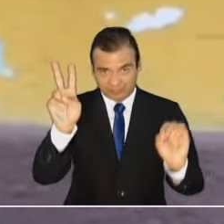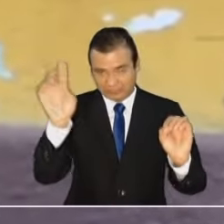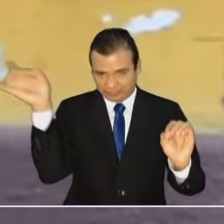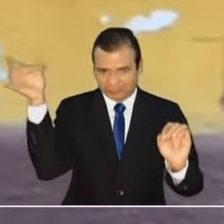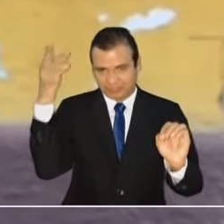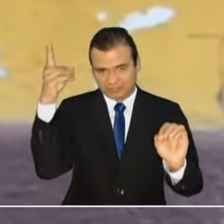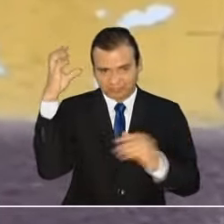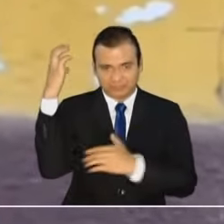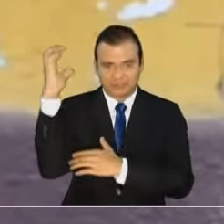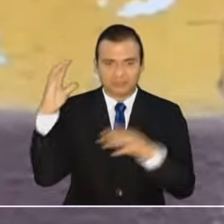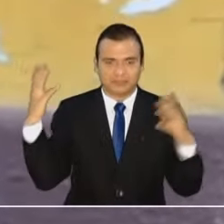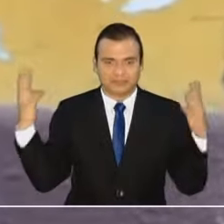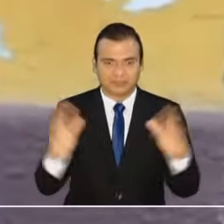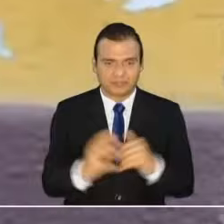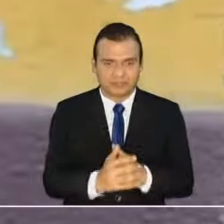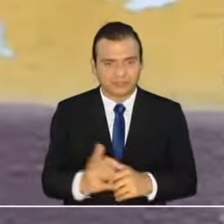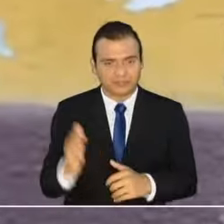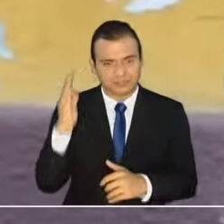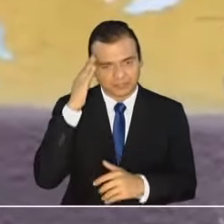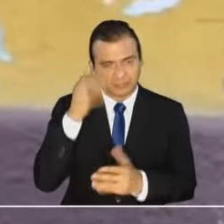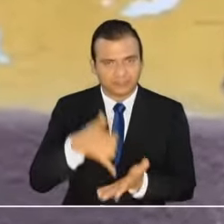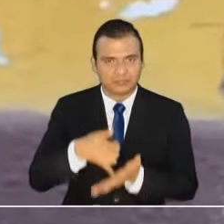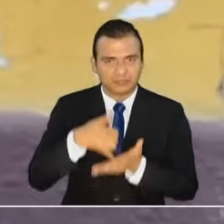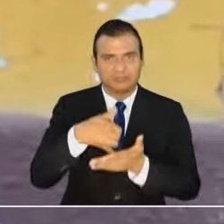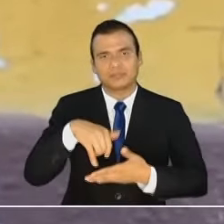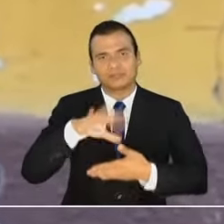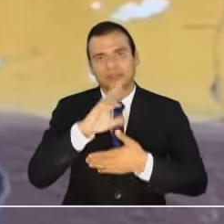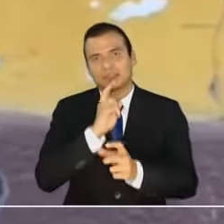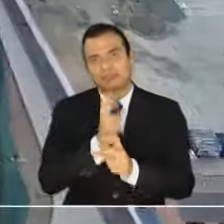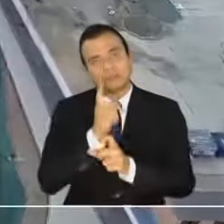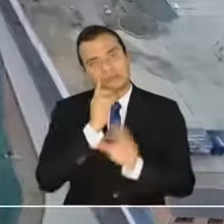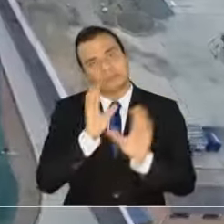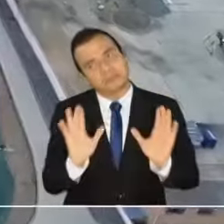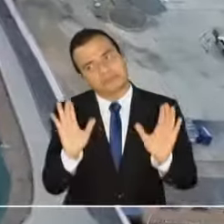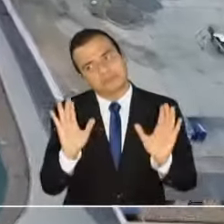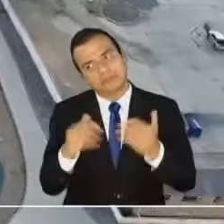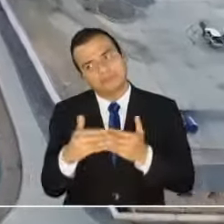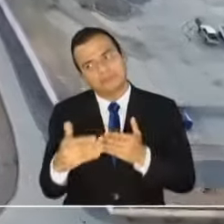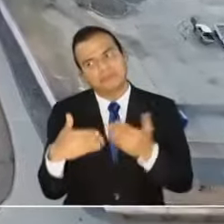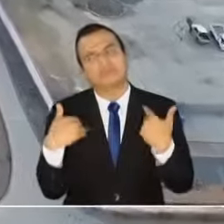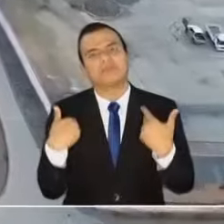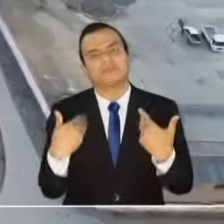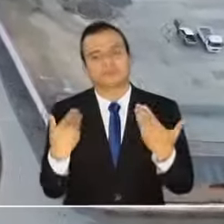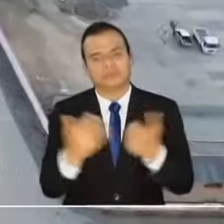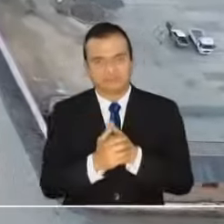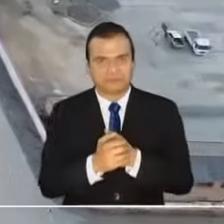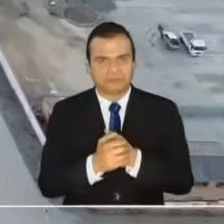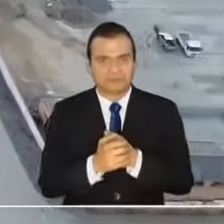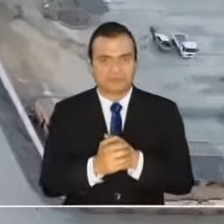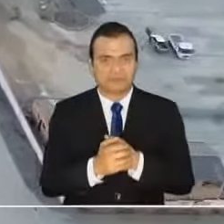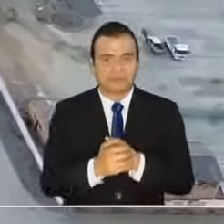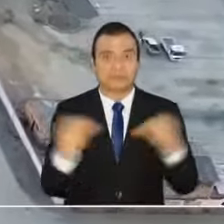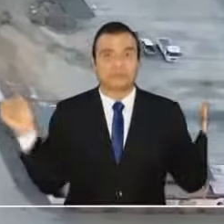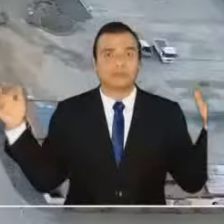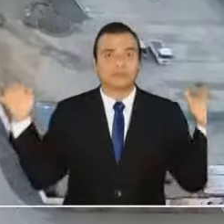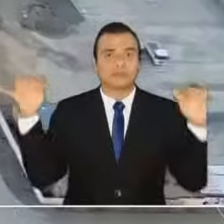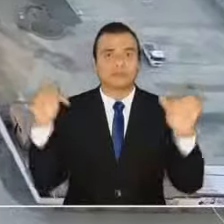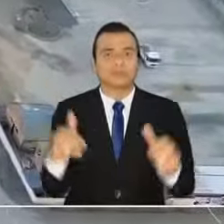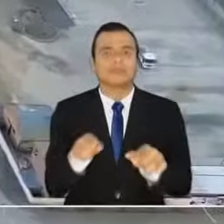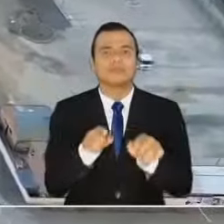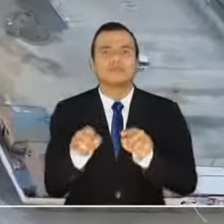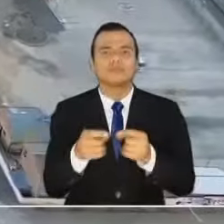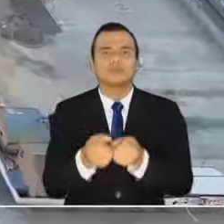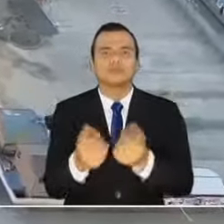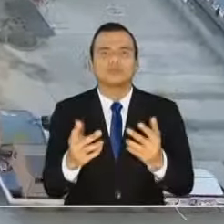Copa América, ¿no? Entonces, veremos, que yo creo que va a ser un buen partido. 18.000 personas estarán presentes en el Estadio Municipal. El